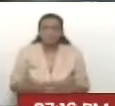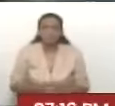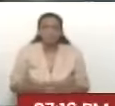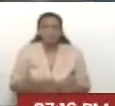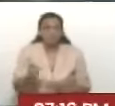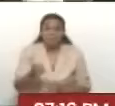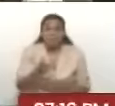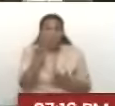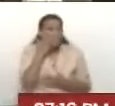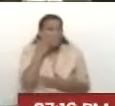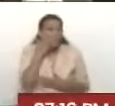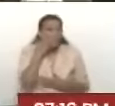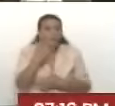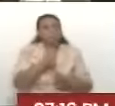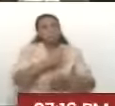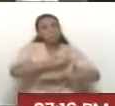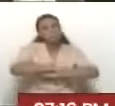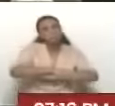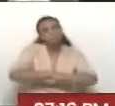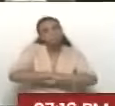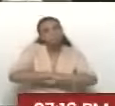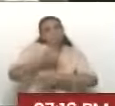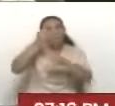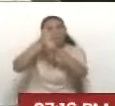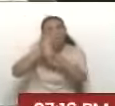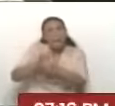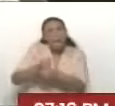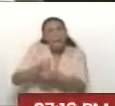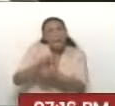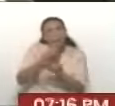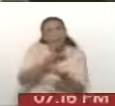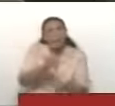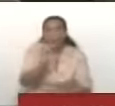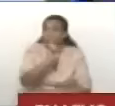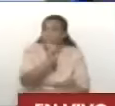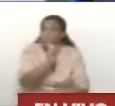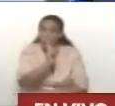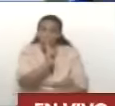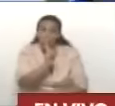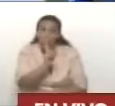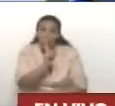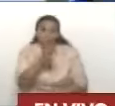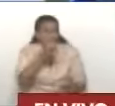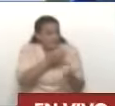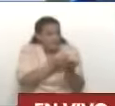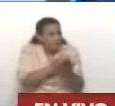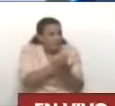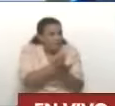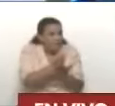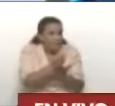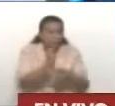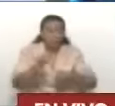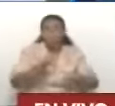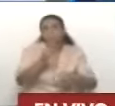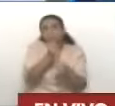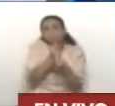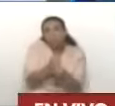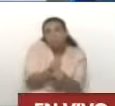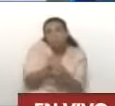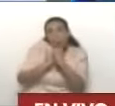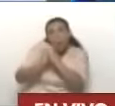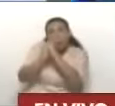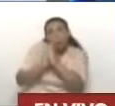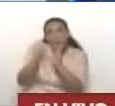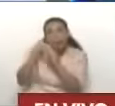Pero ella no se quedaba solo en el Dios proveerá, en la fe. No se quedaba solo en la oración,